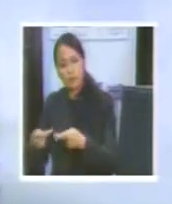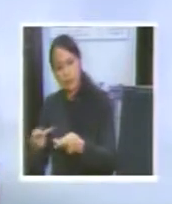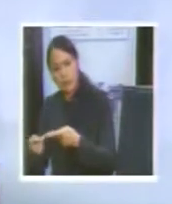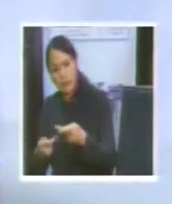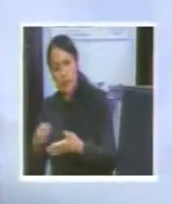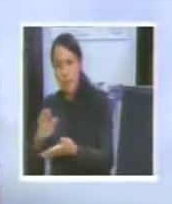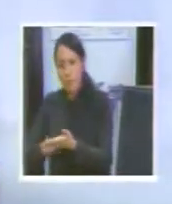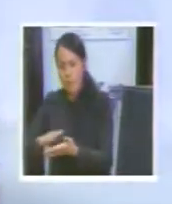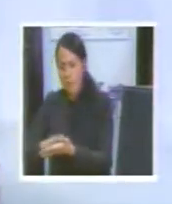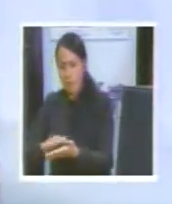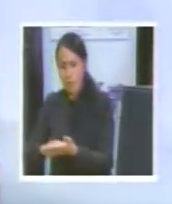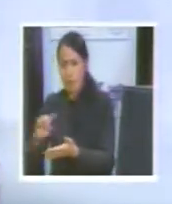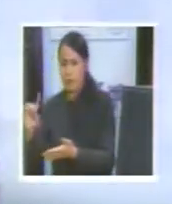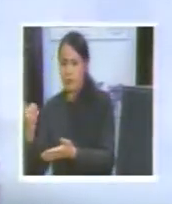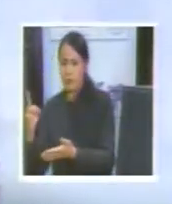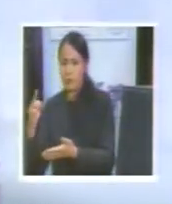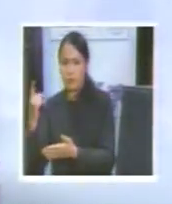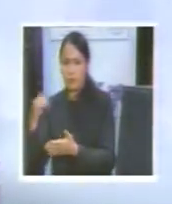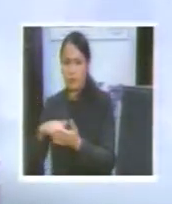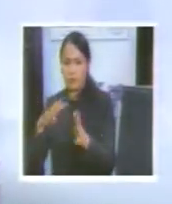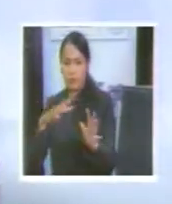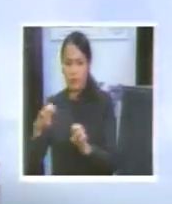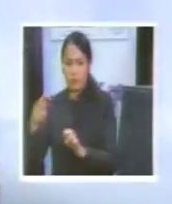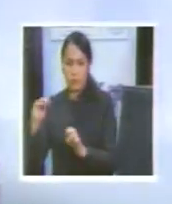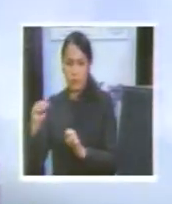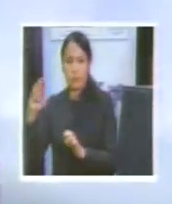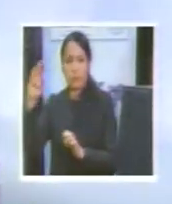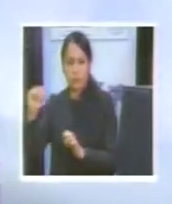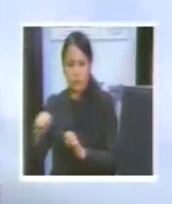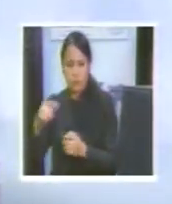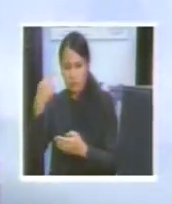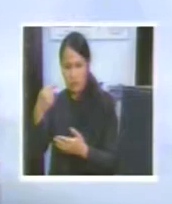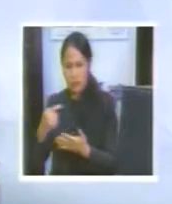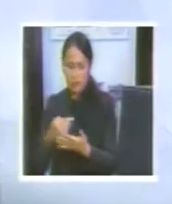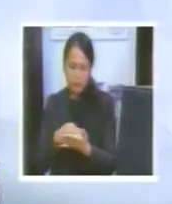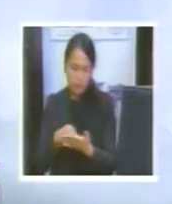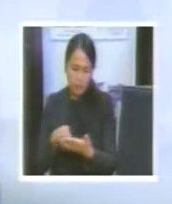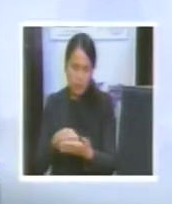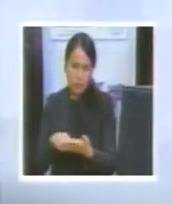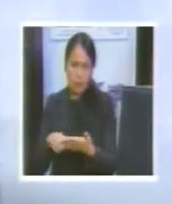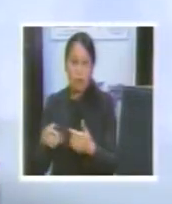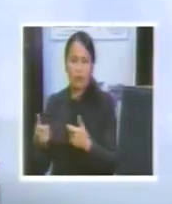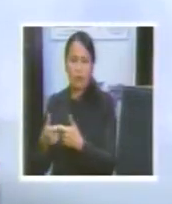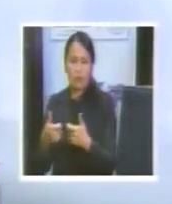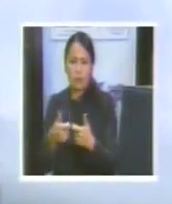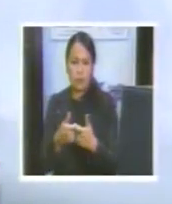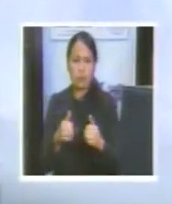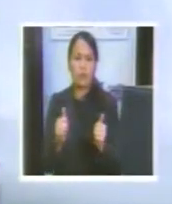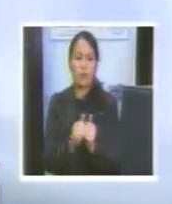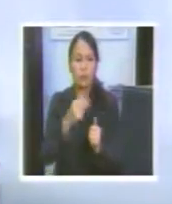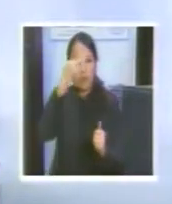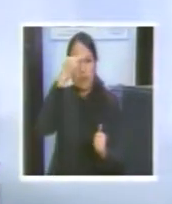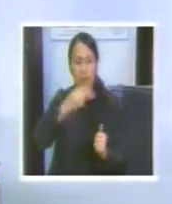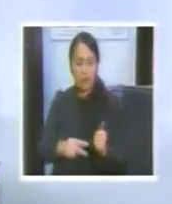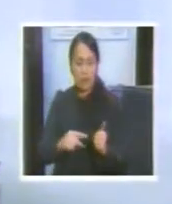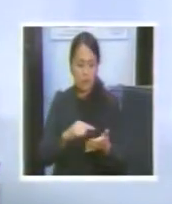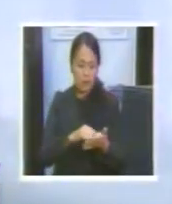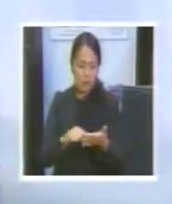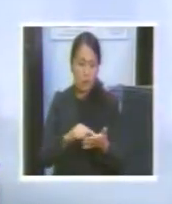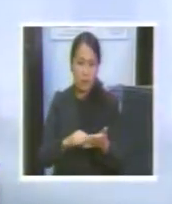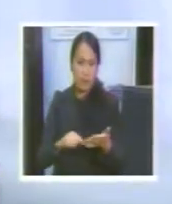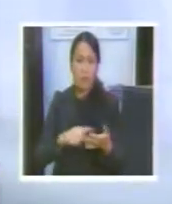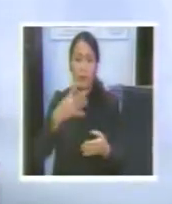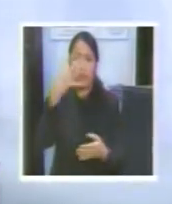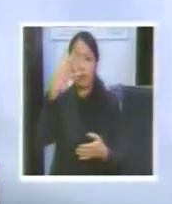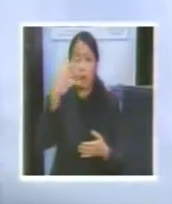documento en diciembre de 1999 para guiar sus actividades de cooperación con México, apegándose a cuatro